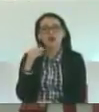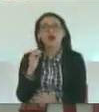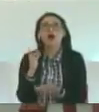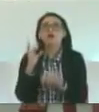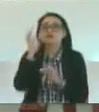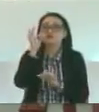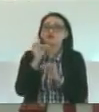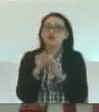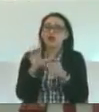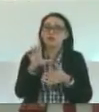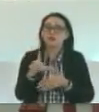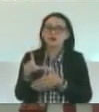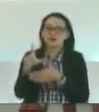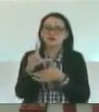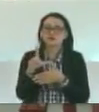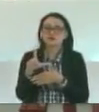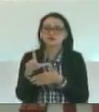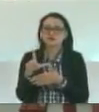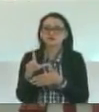porque todo cambiara.